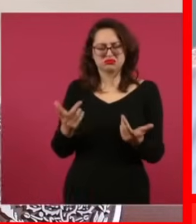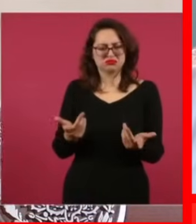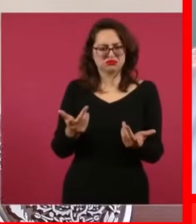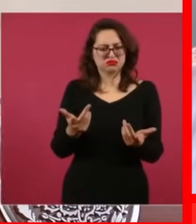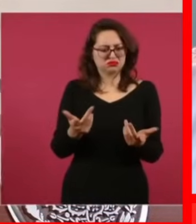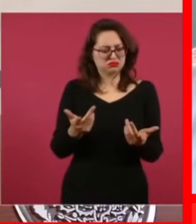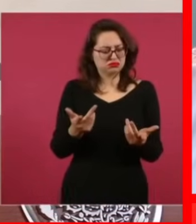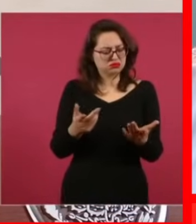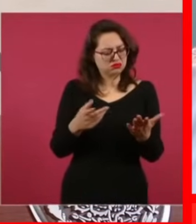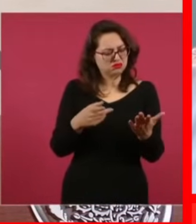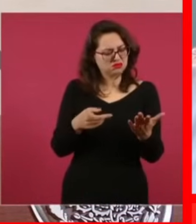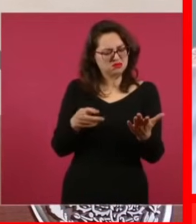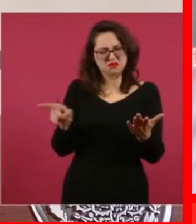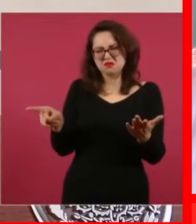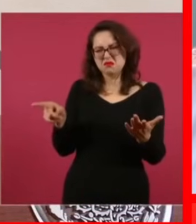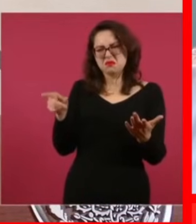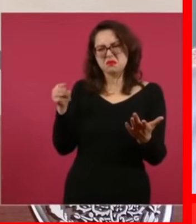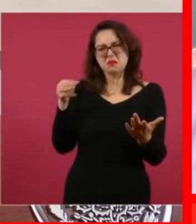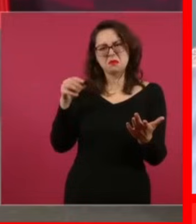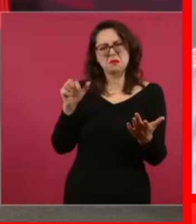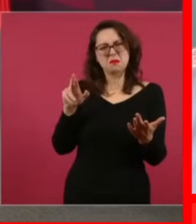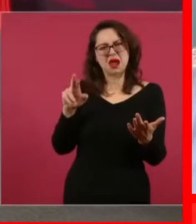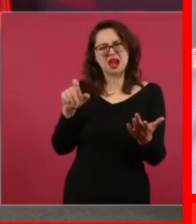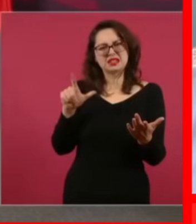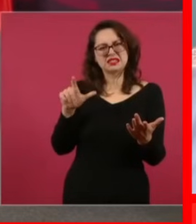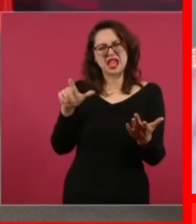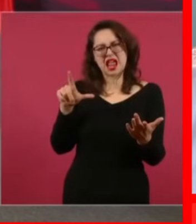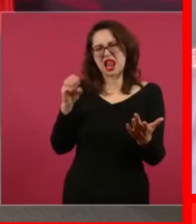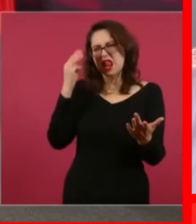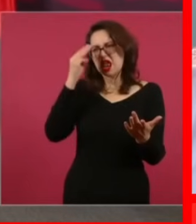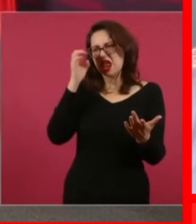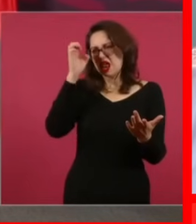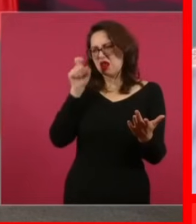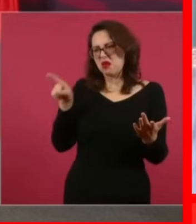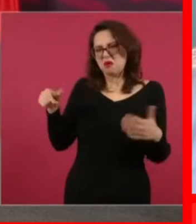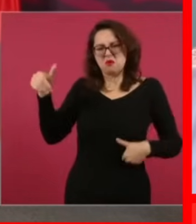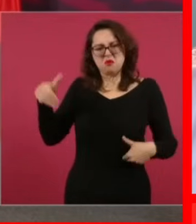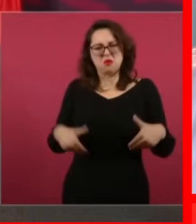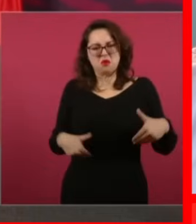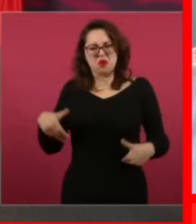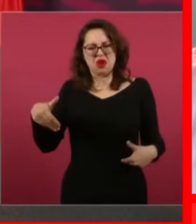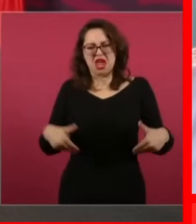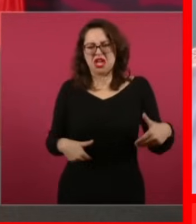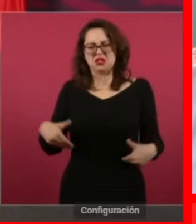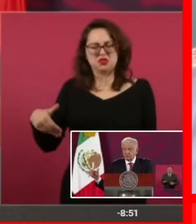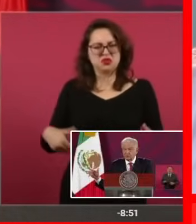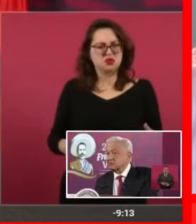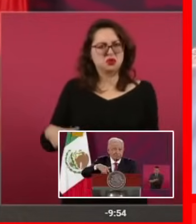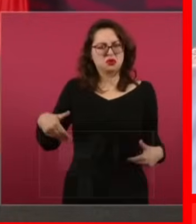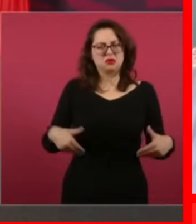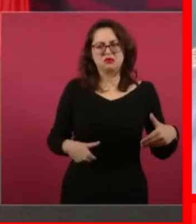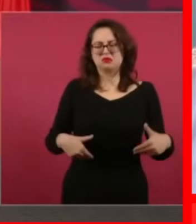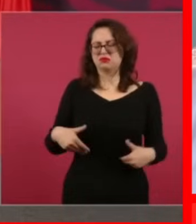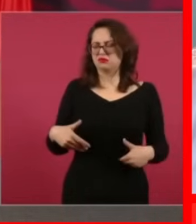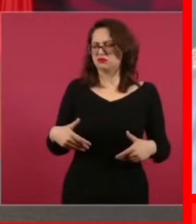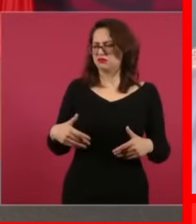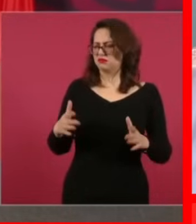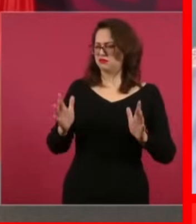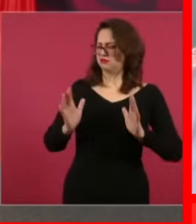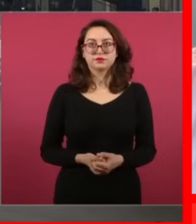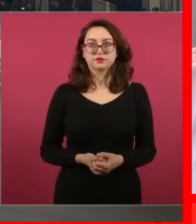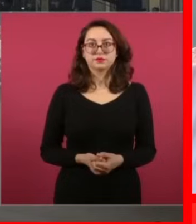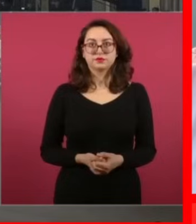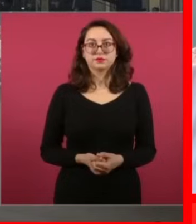eligiera el candidato que va a contender rumbo al 2024. Pues vamos, amigos, rápidamente a